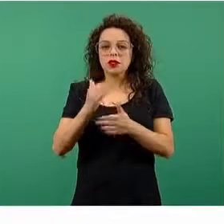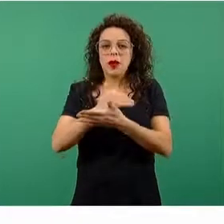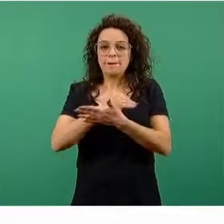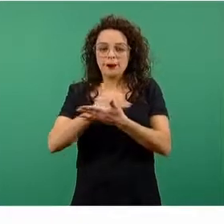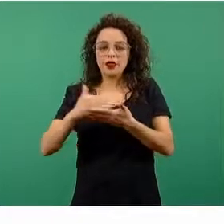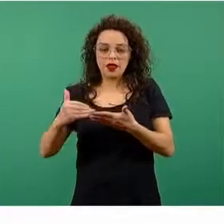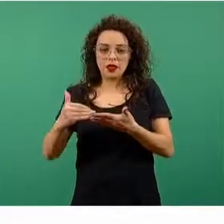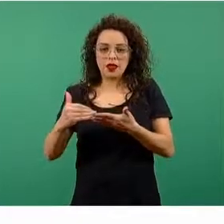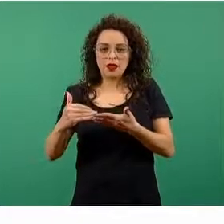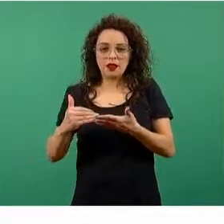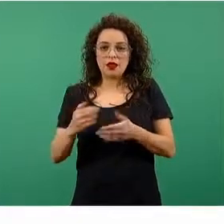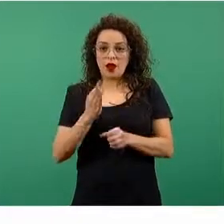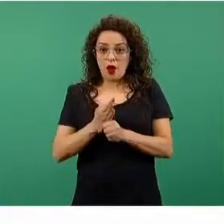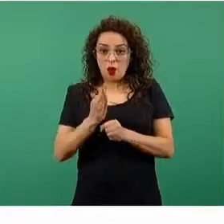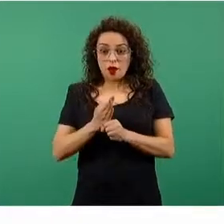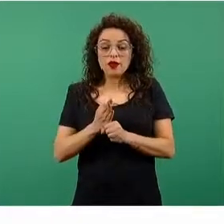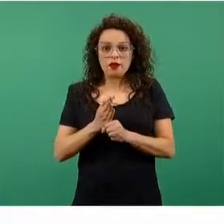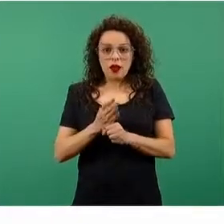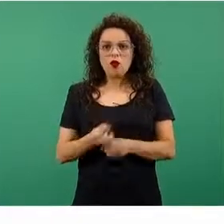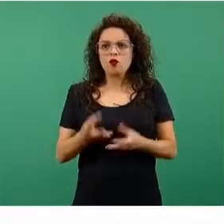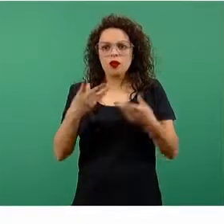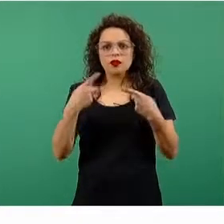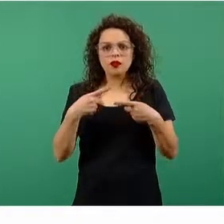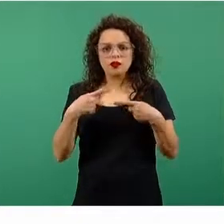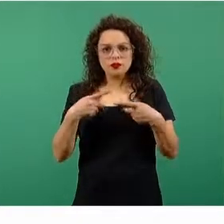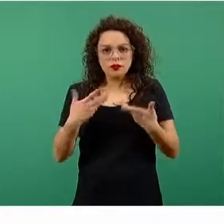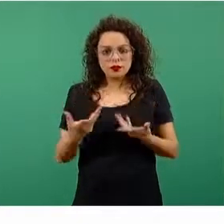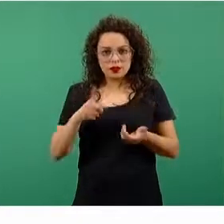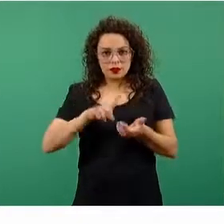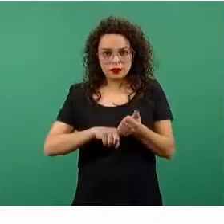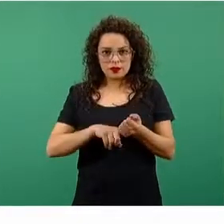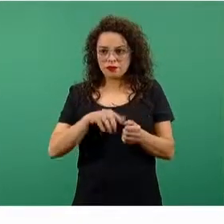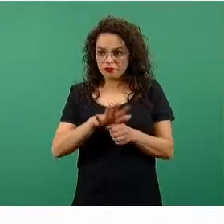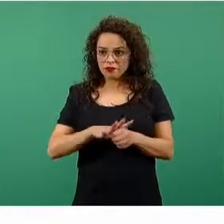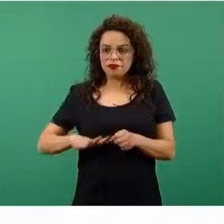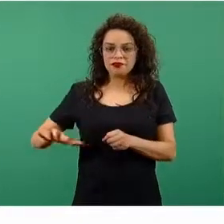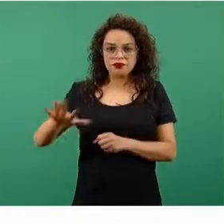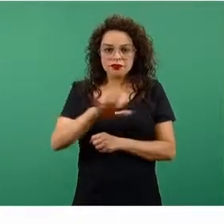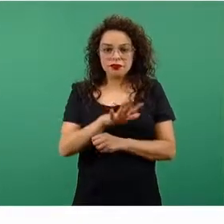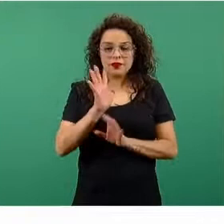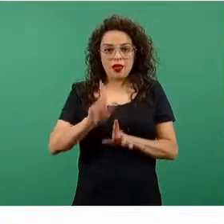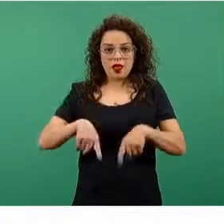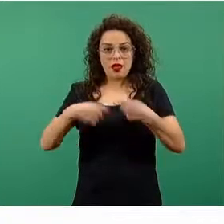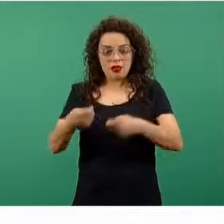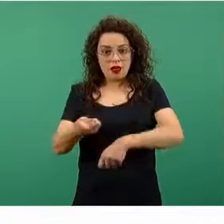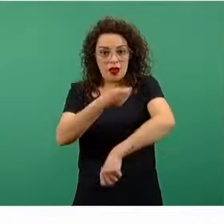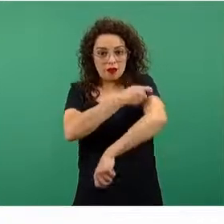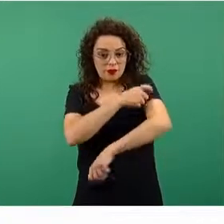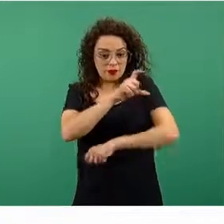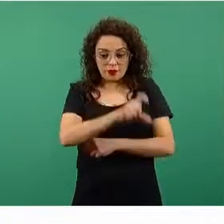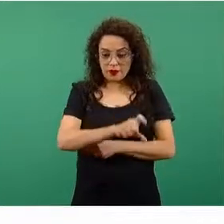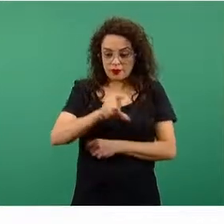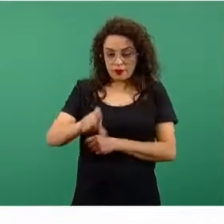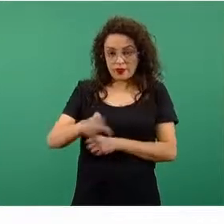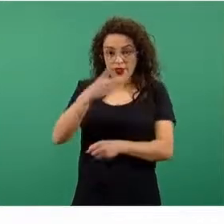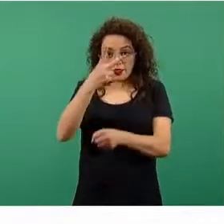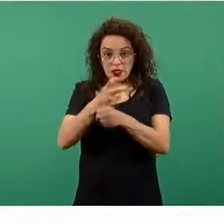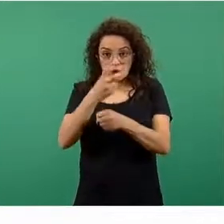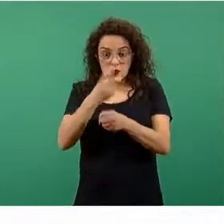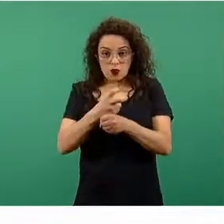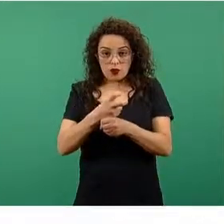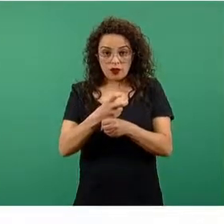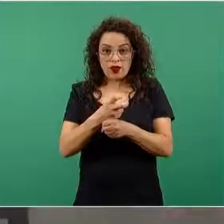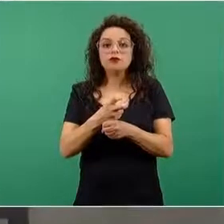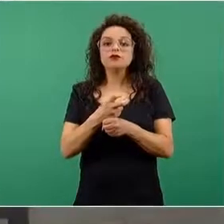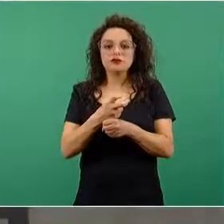porcentaje importante de personas del campo clínico que han recibido ya la segunda dosis, y